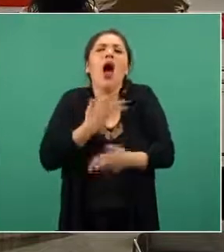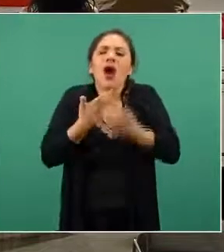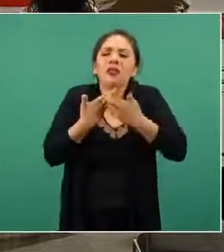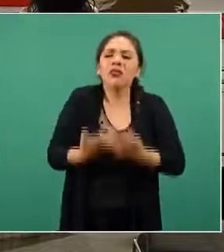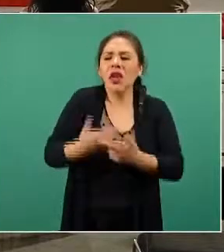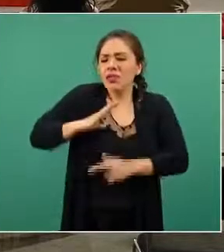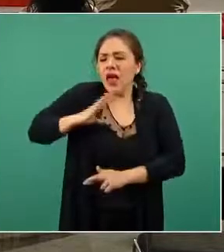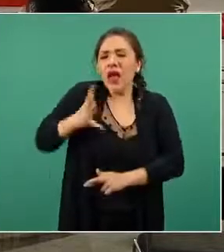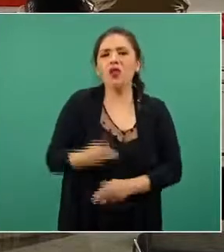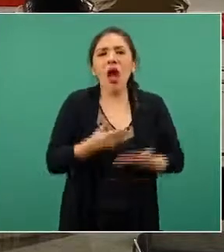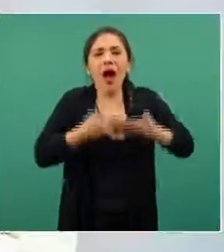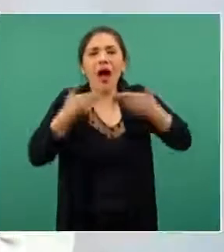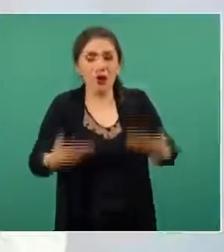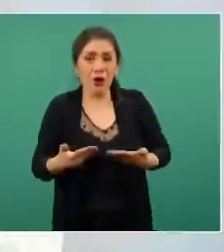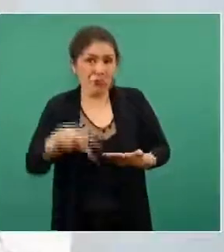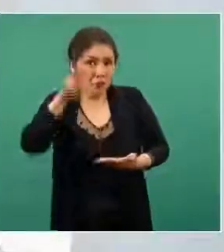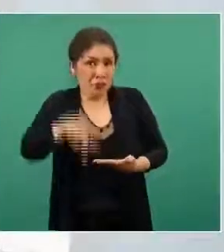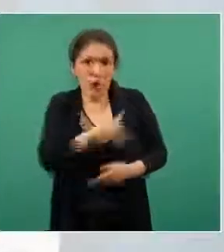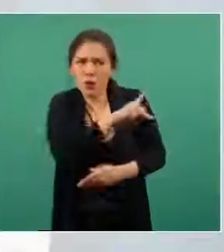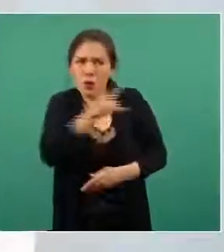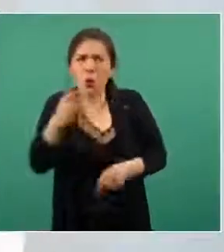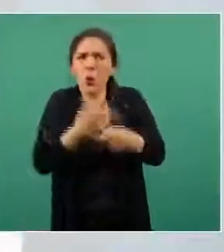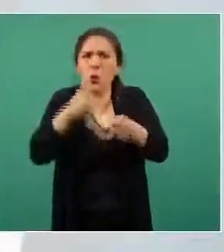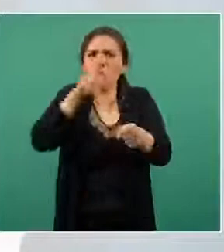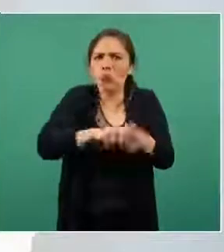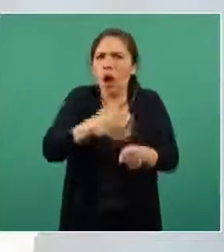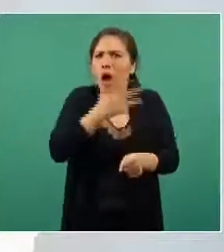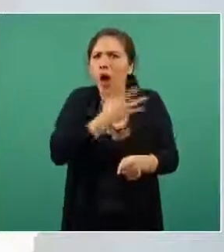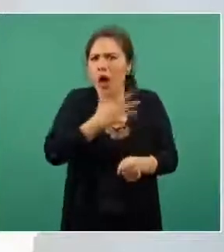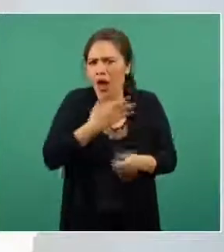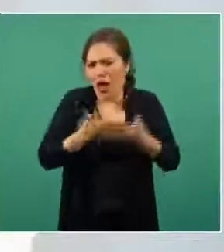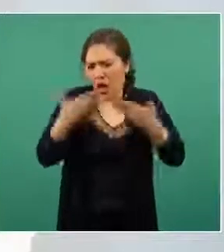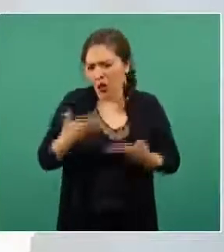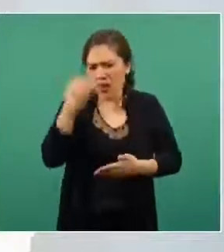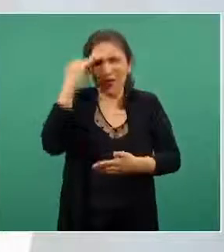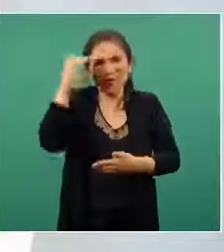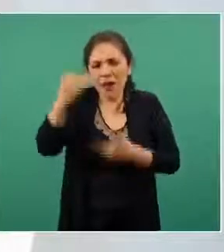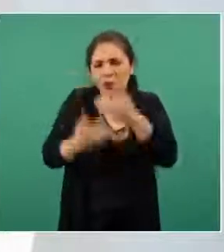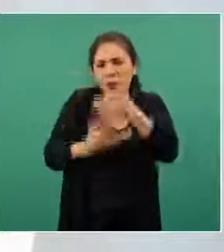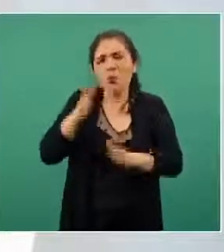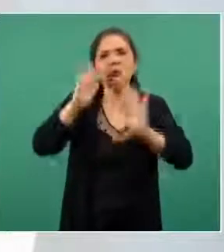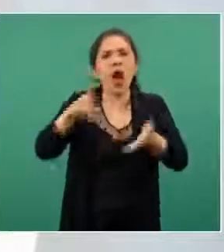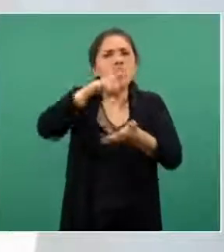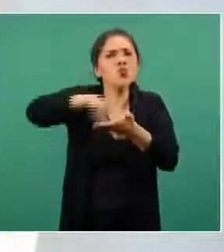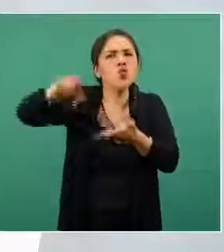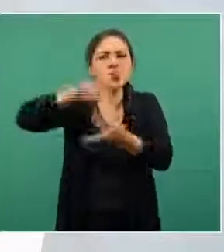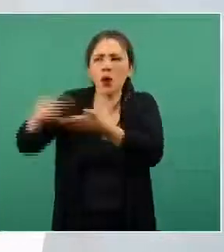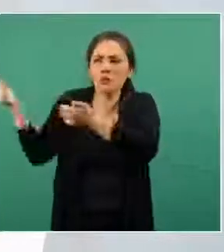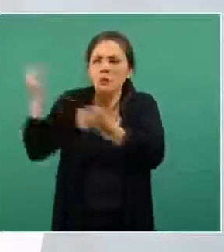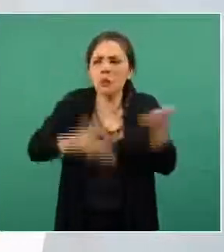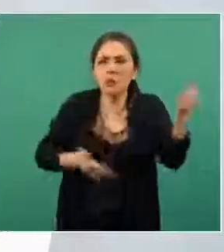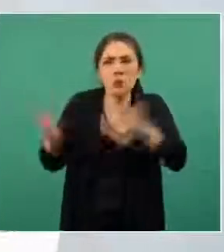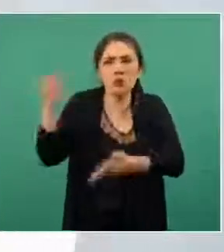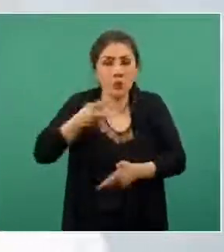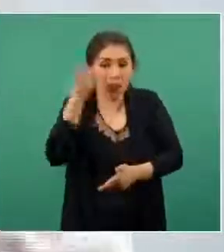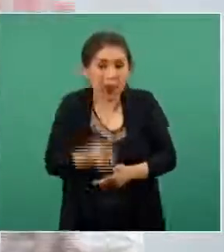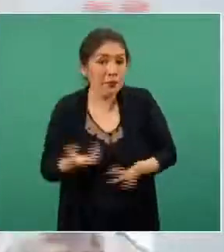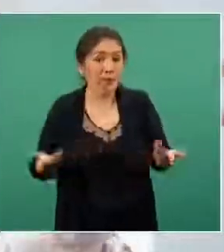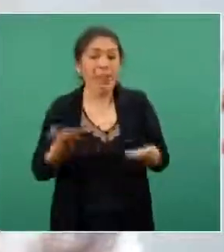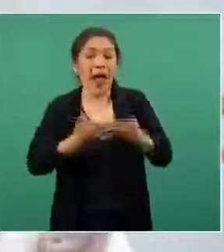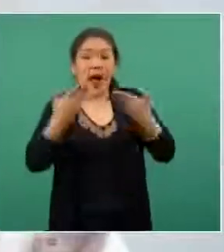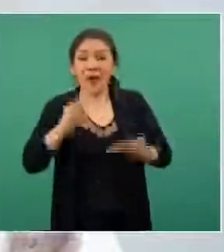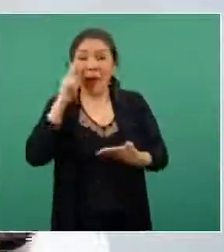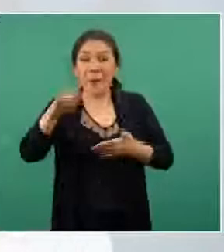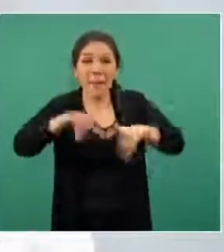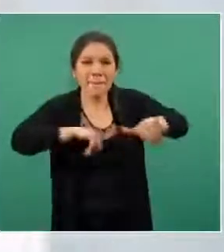las que contamos y que lógicamente todos los hospitales ahora en estos años lo hemos ido adquiriendo, de forma tal que el